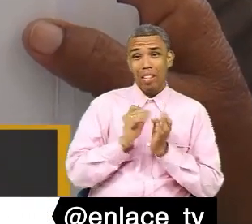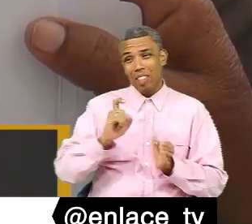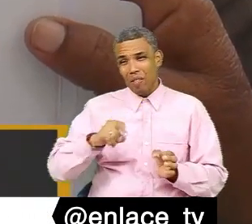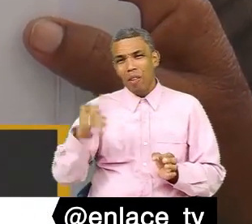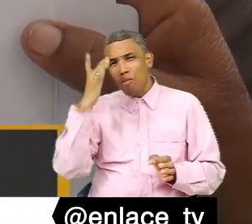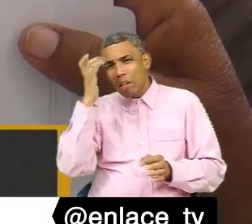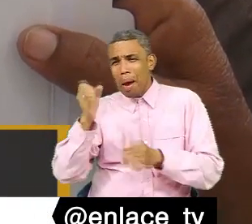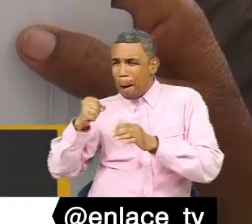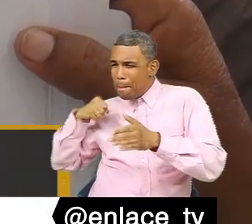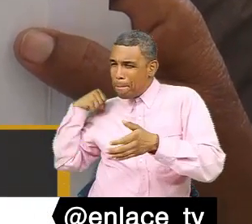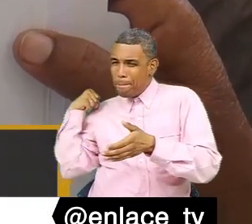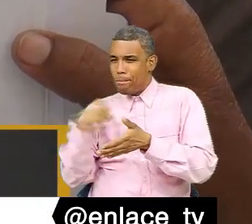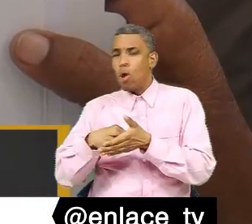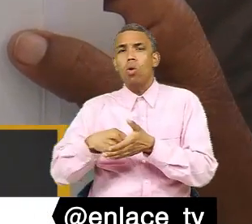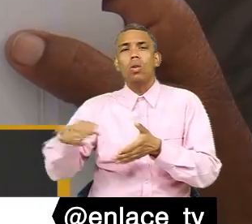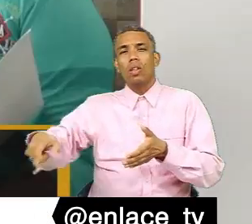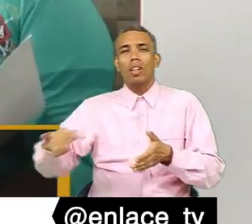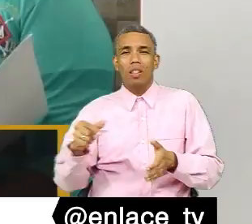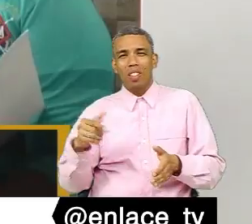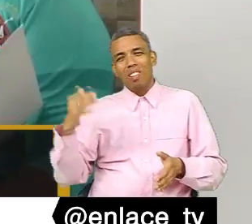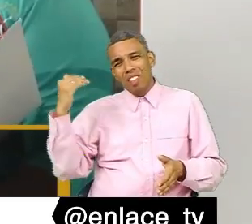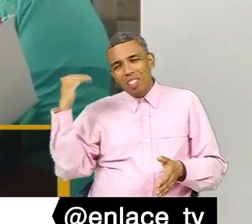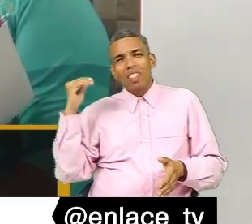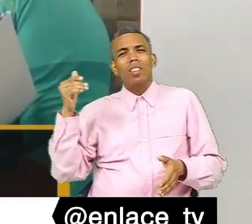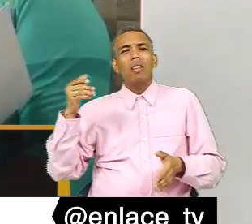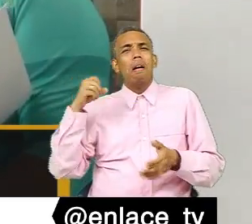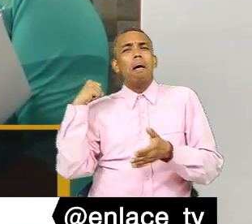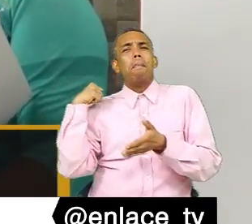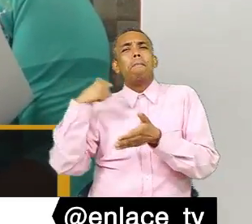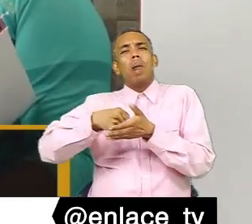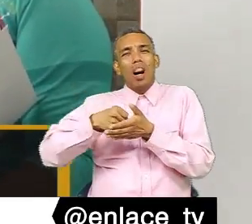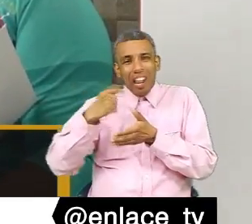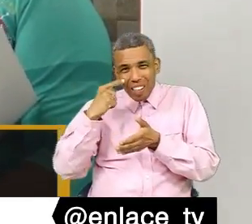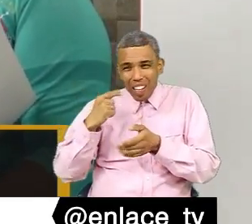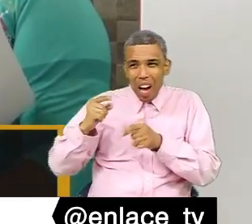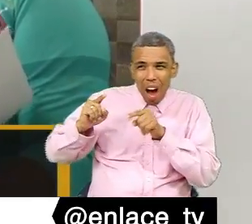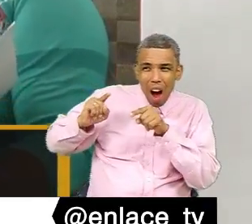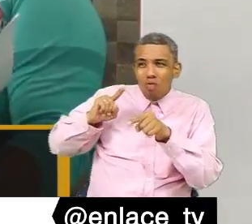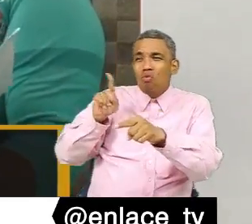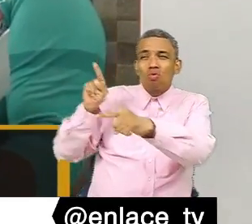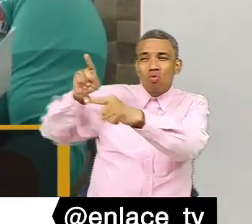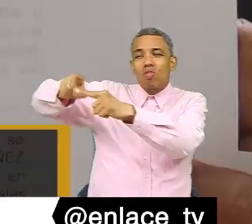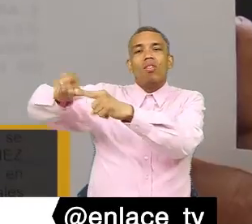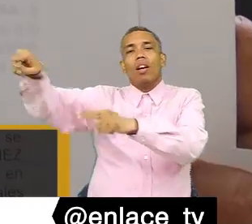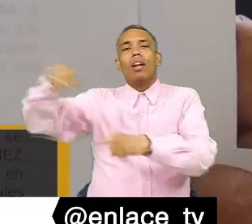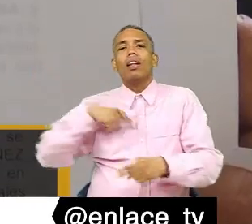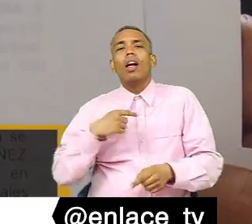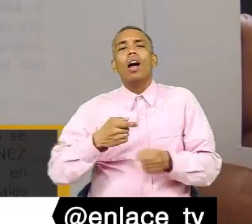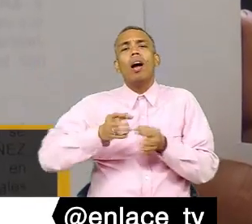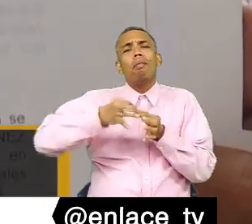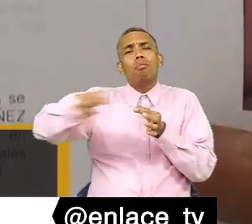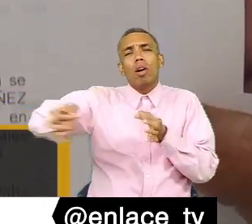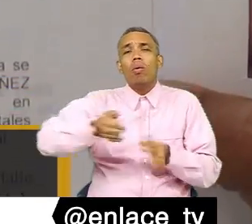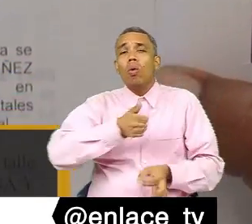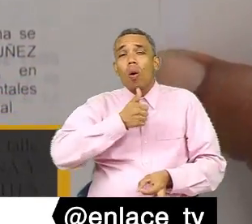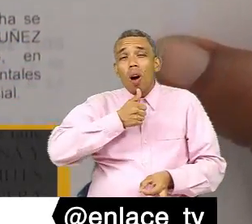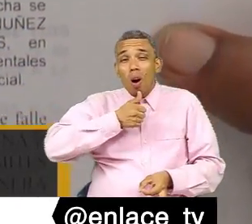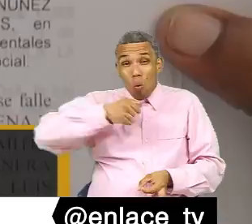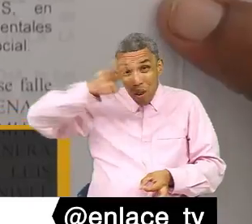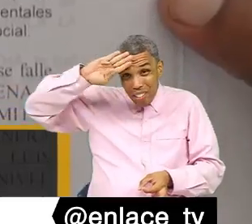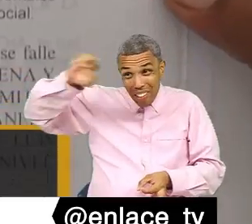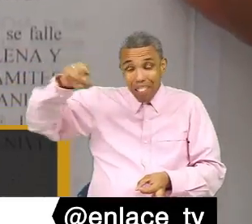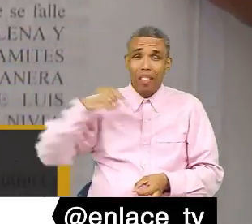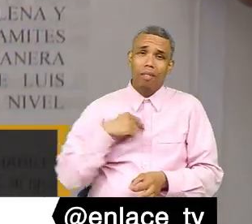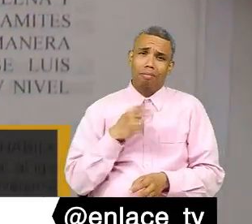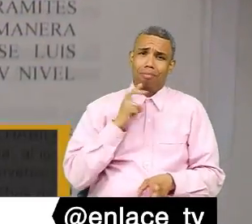sufrió en una de sus piernas en accidente de tránsito ocurrido en la vía Aguachica Cesar. Sus familiares reclaman el pronto traslado, pero la respuesta es siempre: